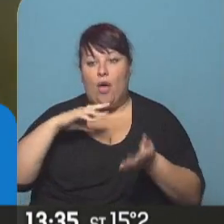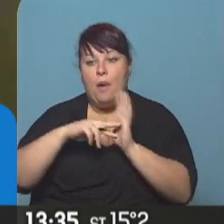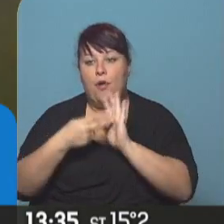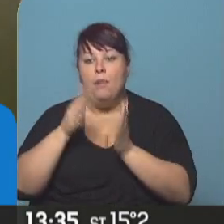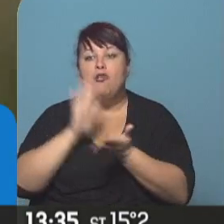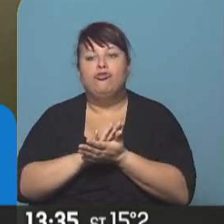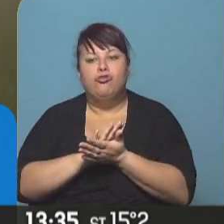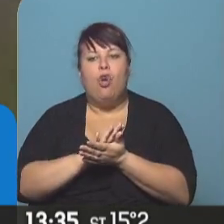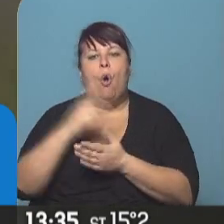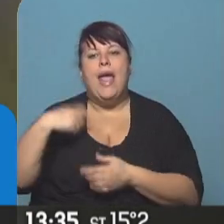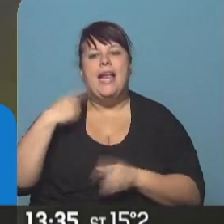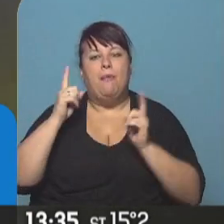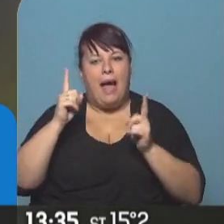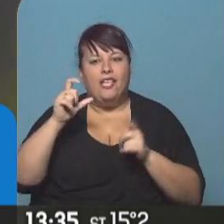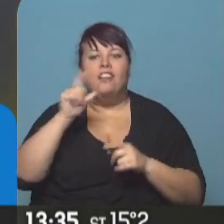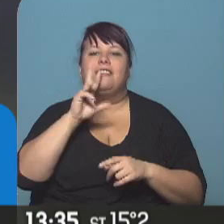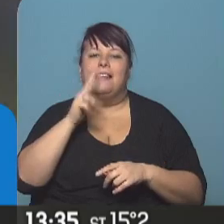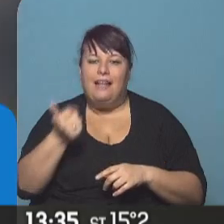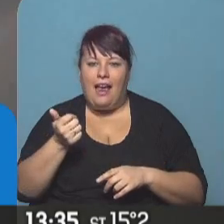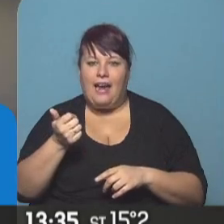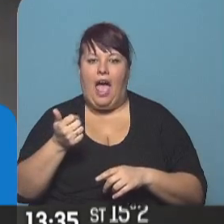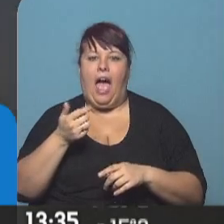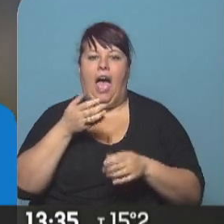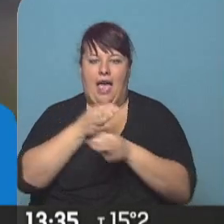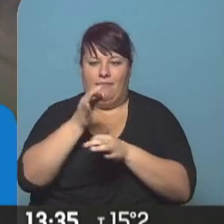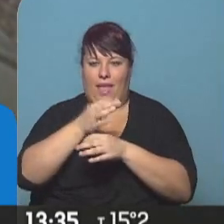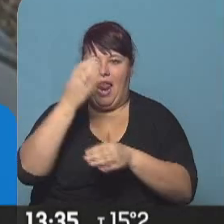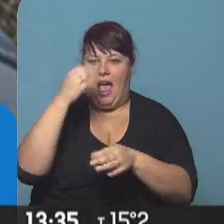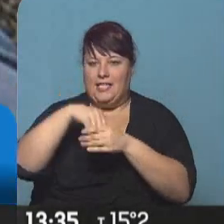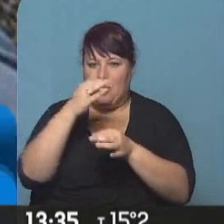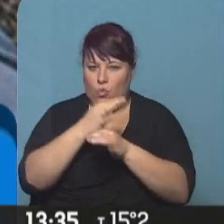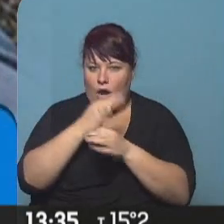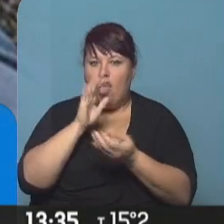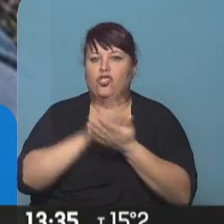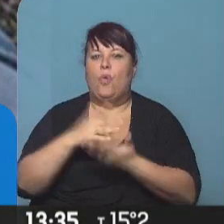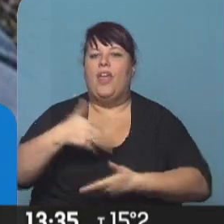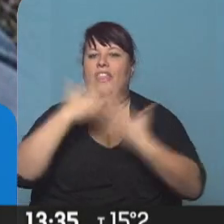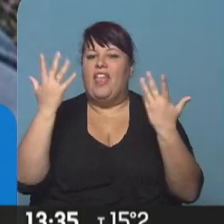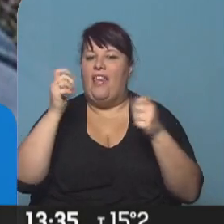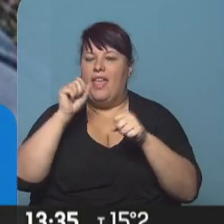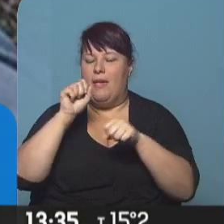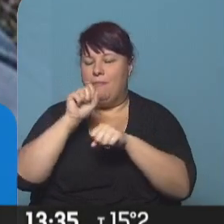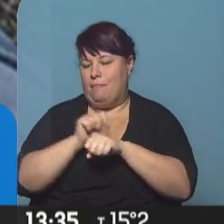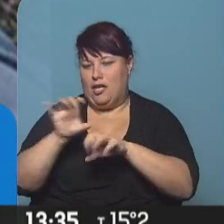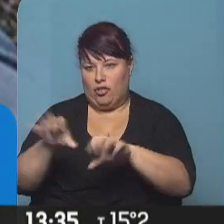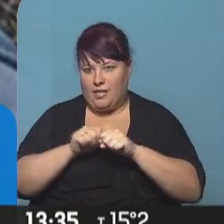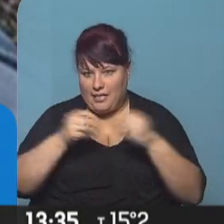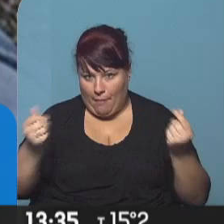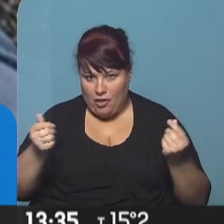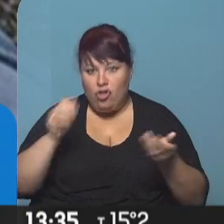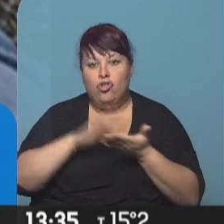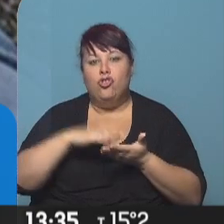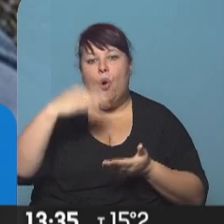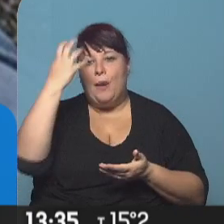el abordaje que el gremio docente CETERA dio en las escuelas en el marco del Día del Detenido Desaparecido sobre el